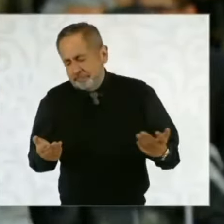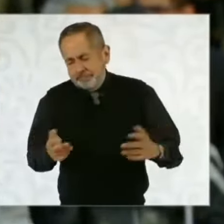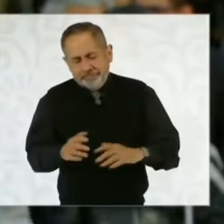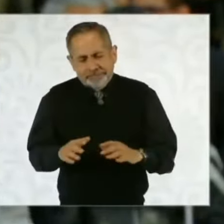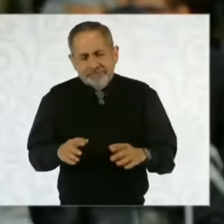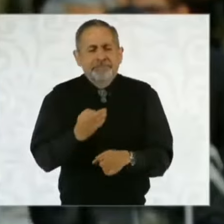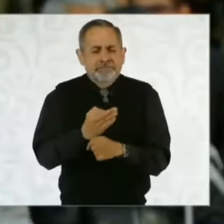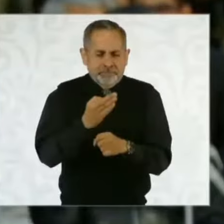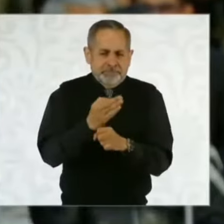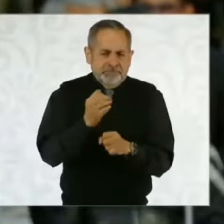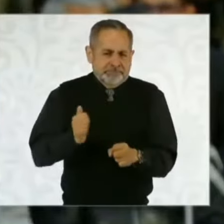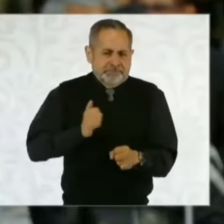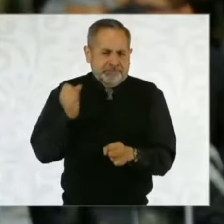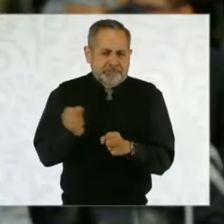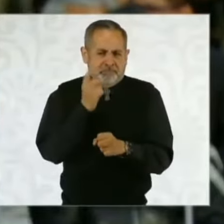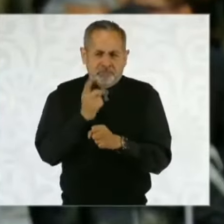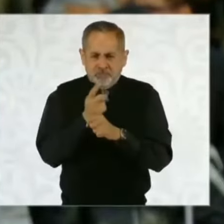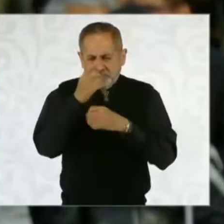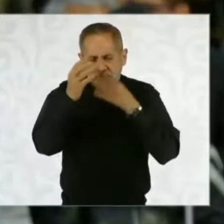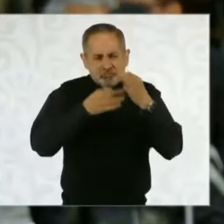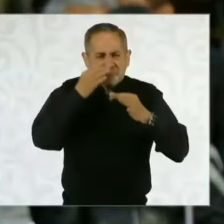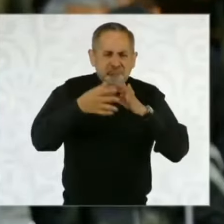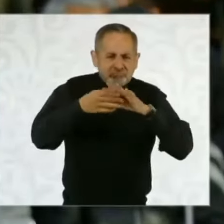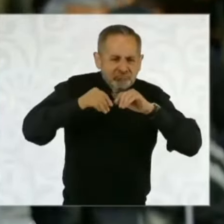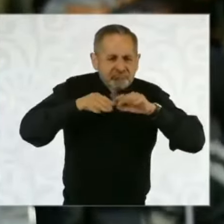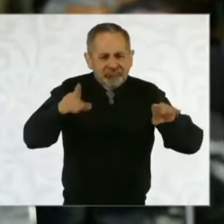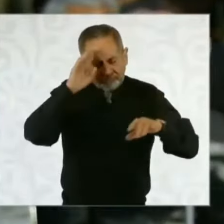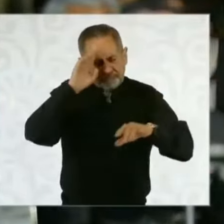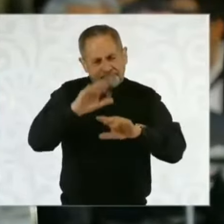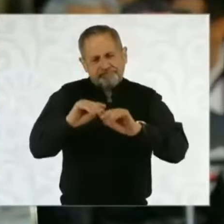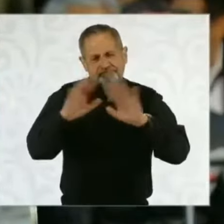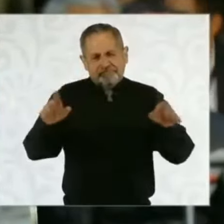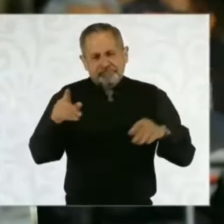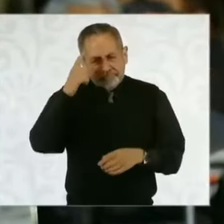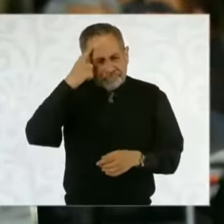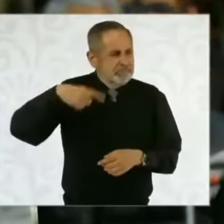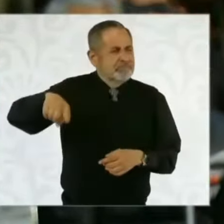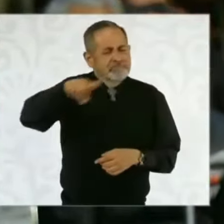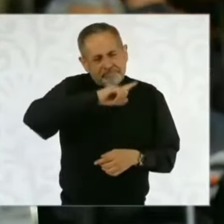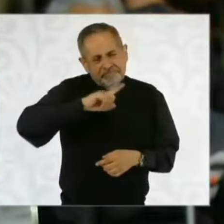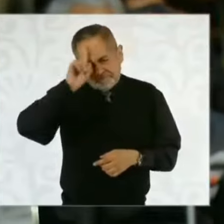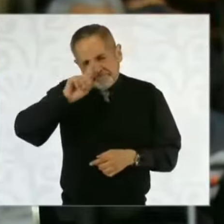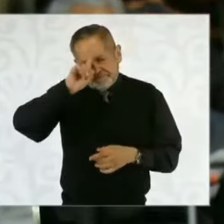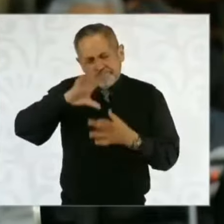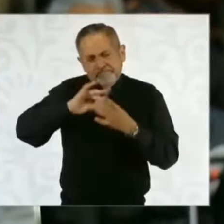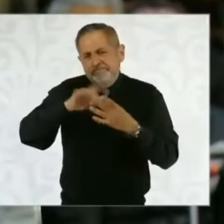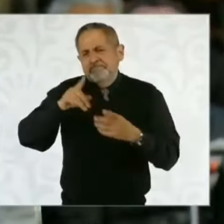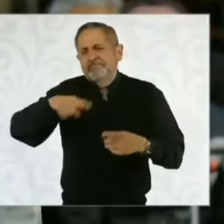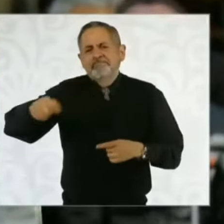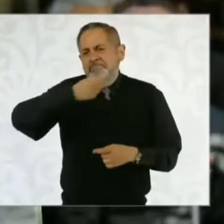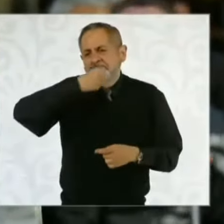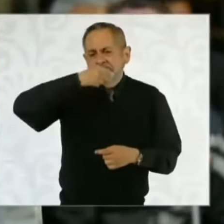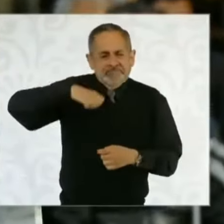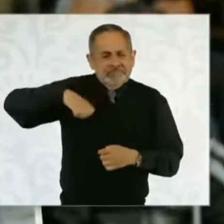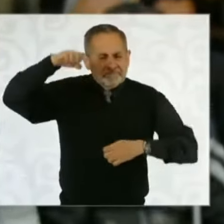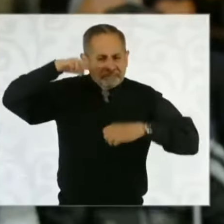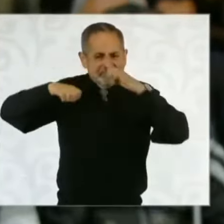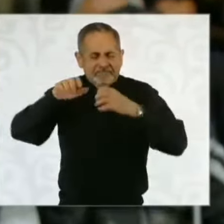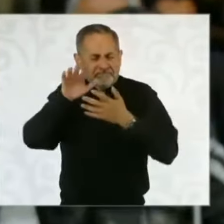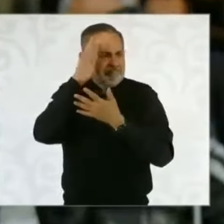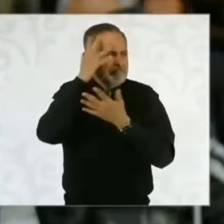para que usted aclare y que pueda eh guiar a los adultos mayores que pues están siendo